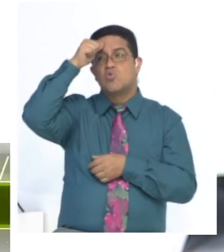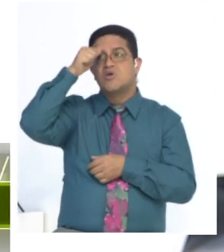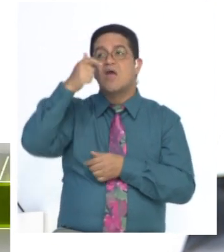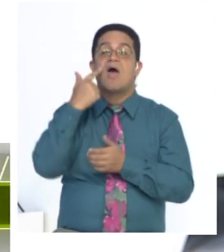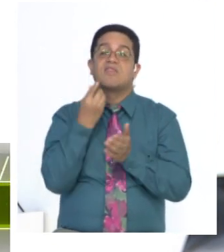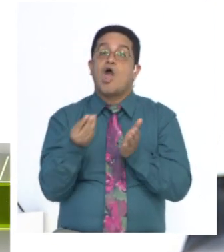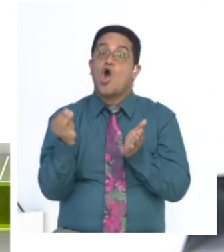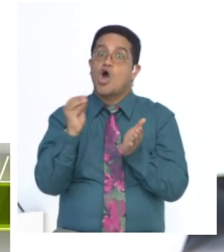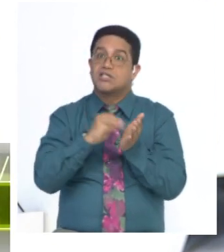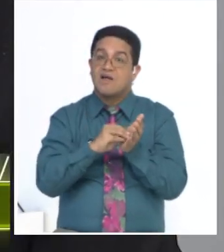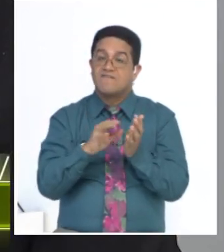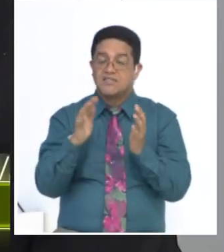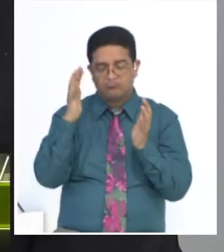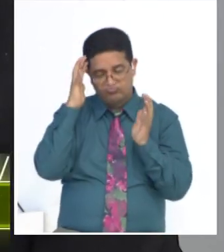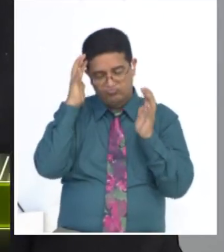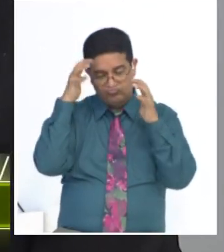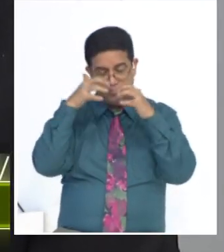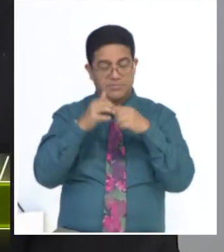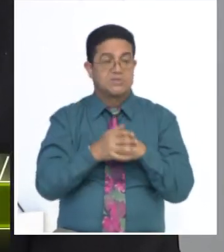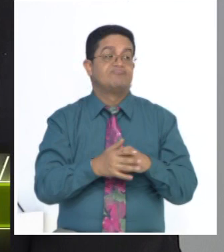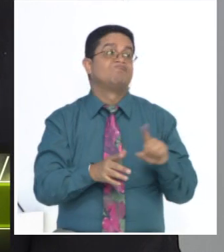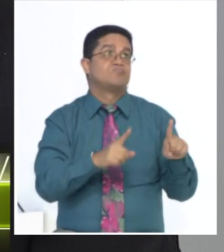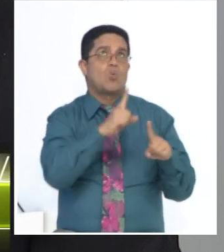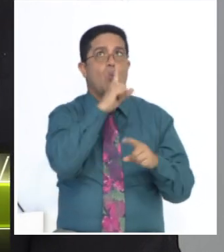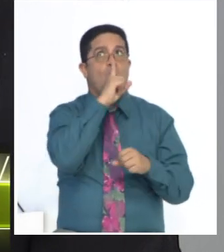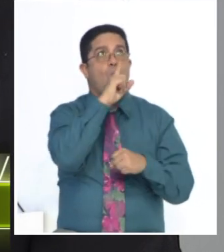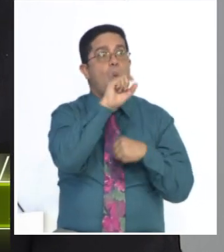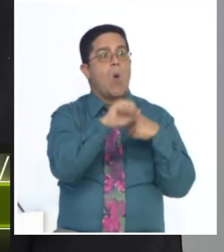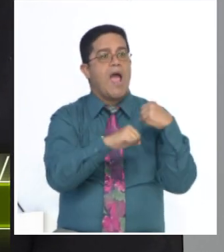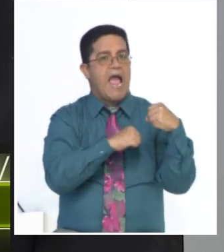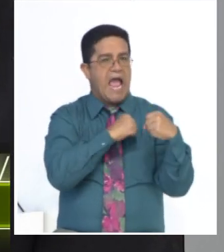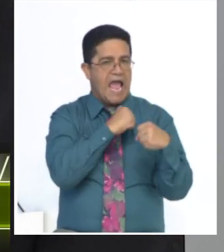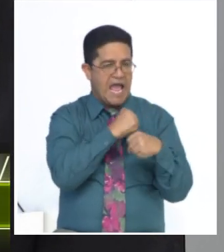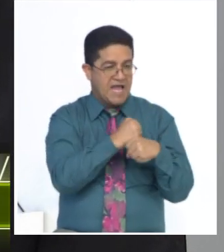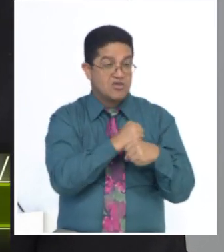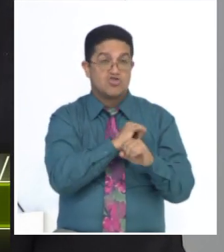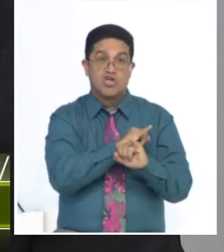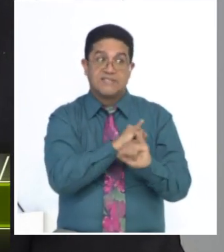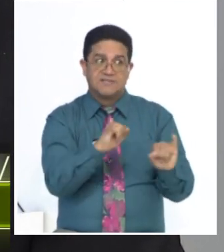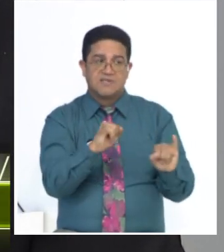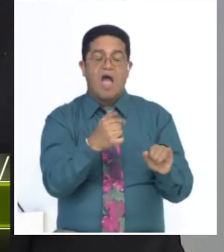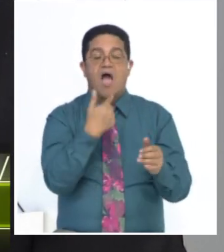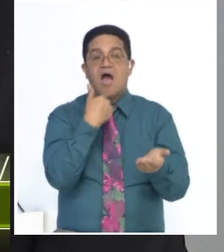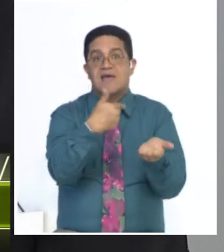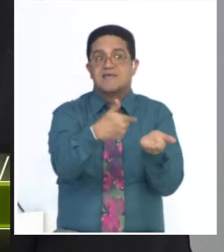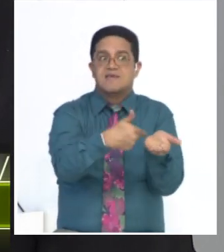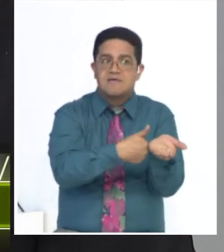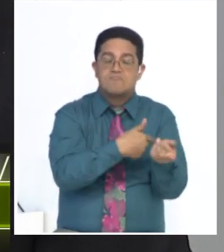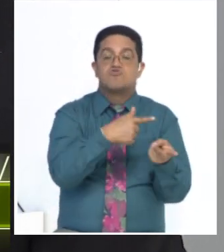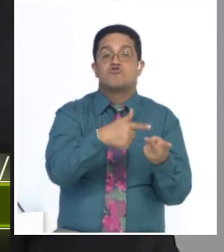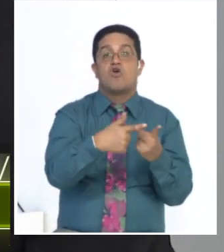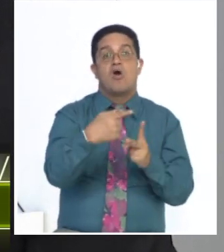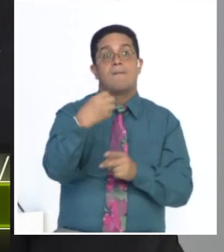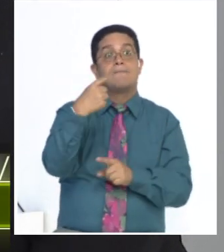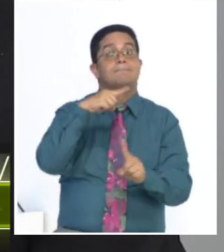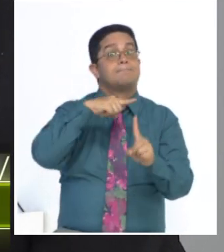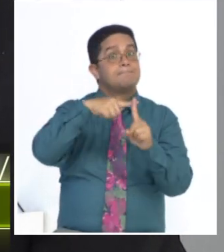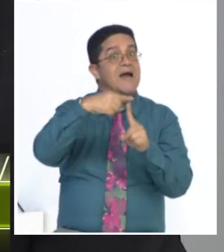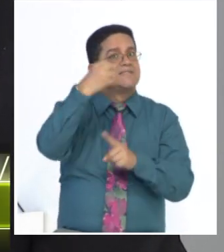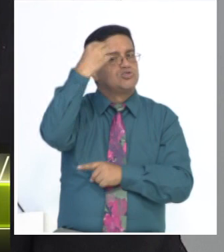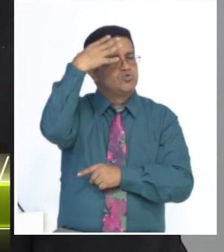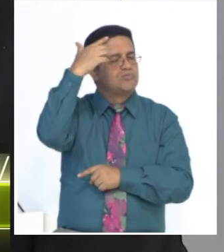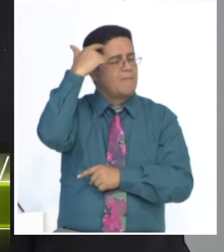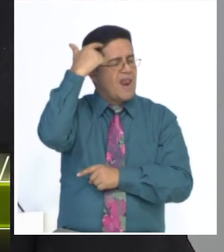malla? Aproximadamente un año, luego posteriormente de recibir las dosis de radiación y de quimioterapia suficiente para que ese tejido